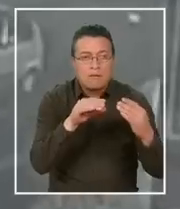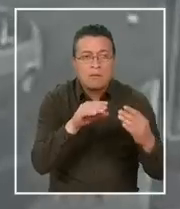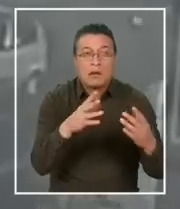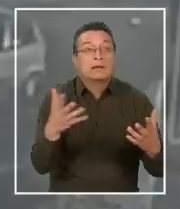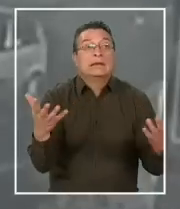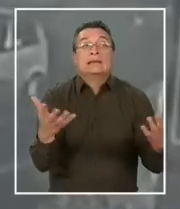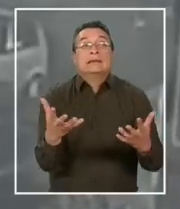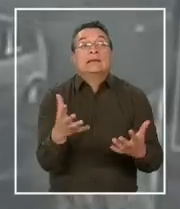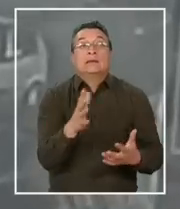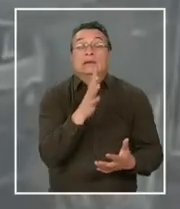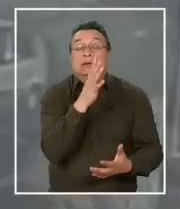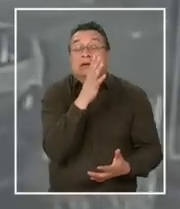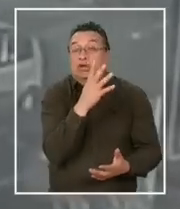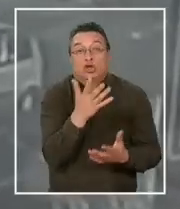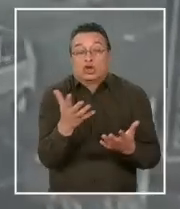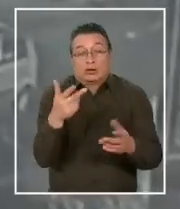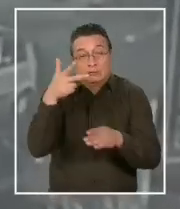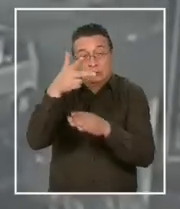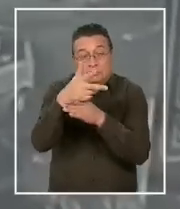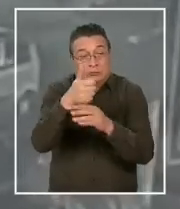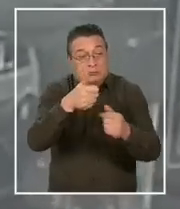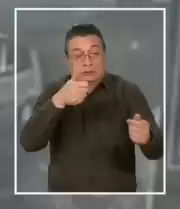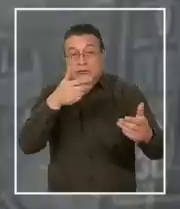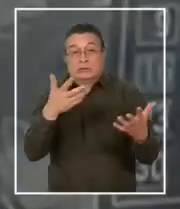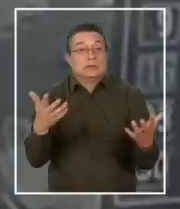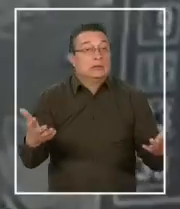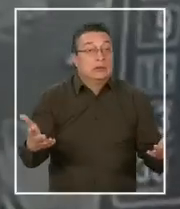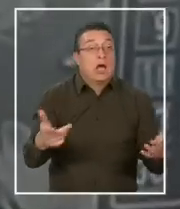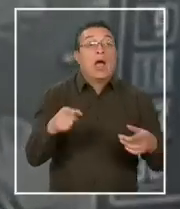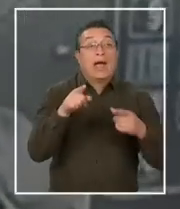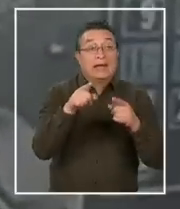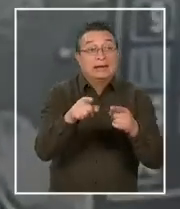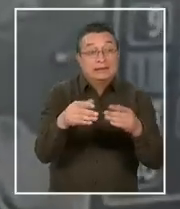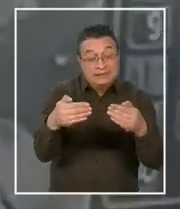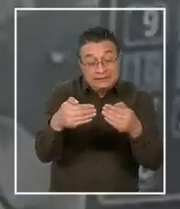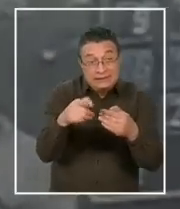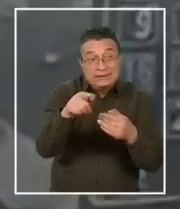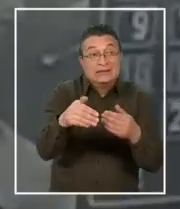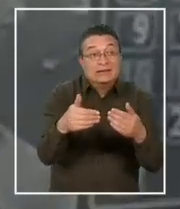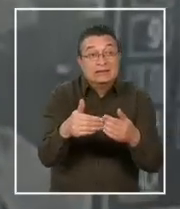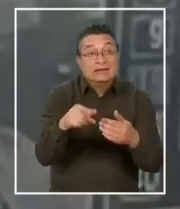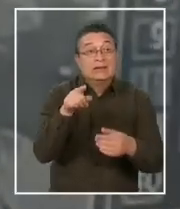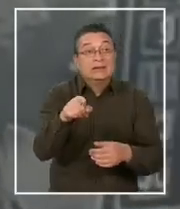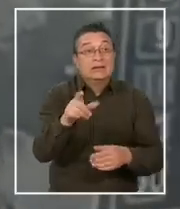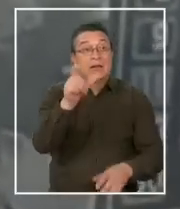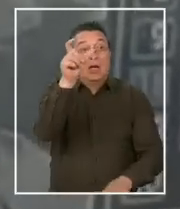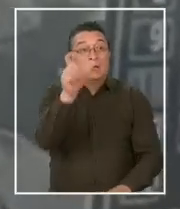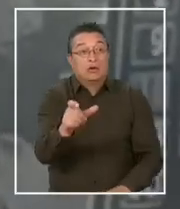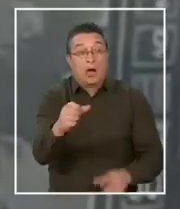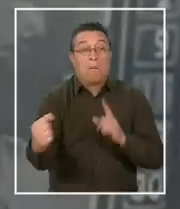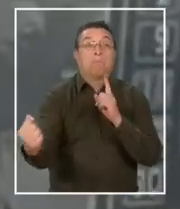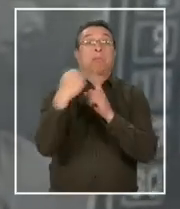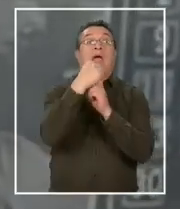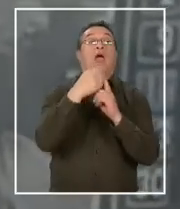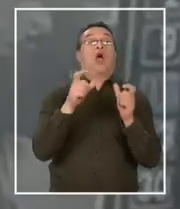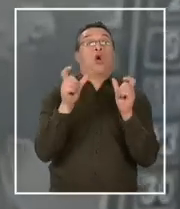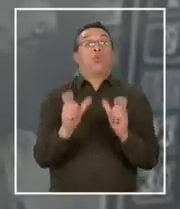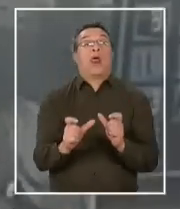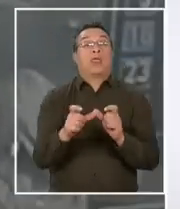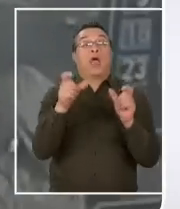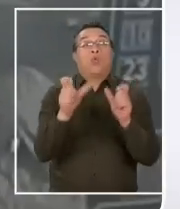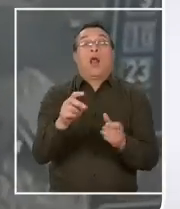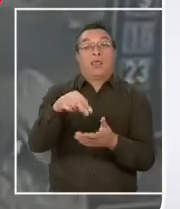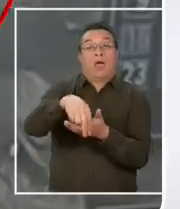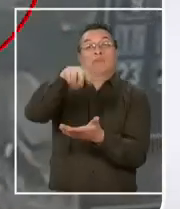no desconozco cuál es exactamente lo que se dijeron, y en esa esquina esta persona agrede al guardia. El guardia cae al